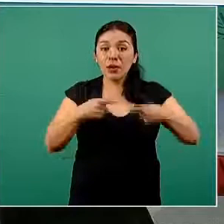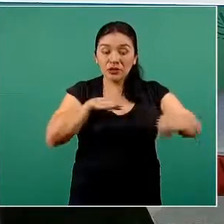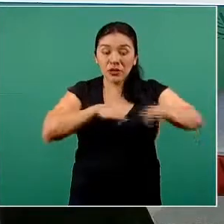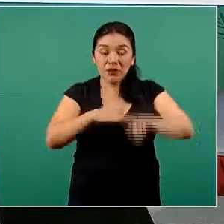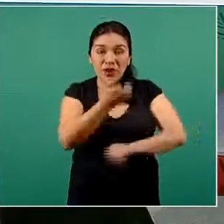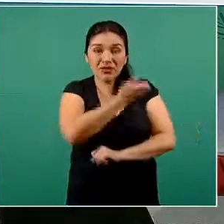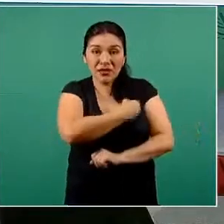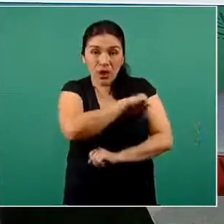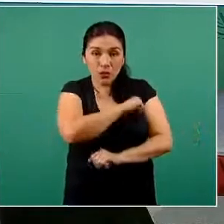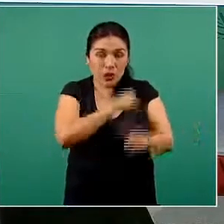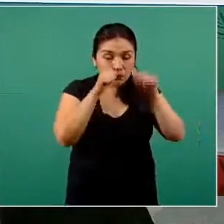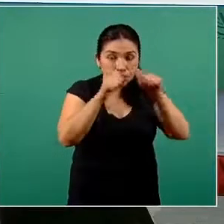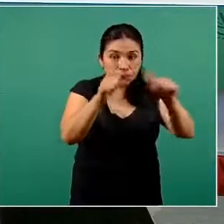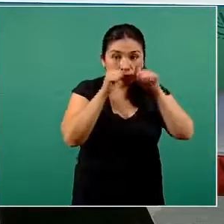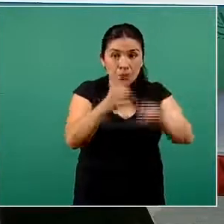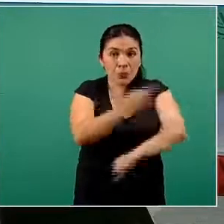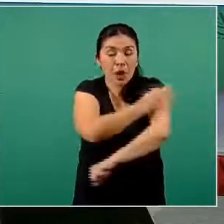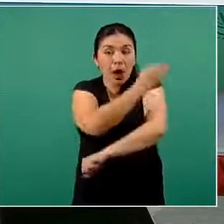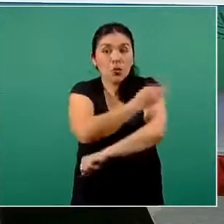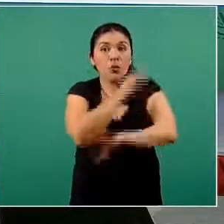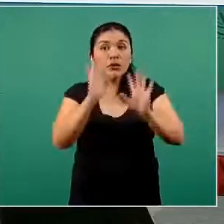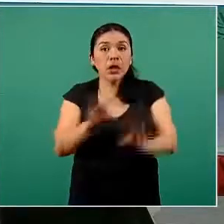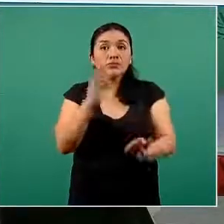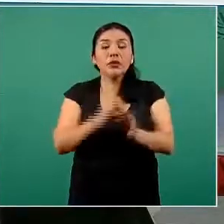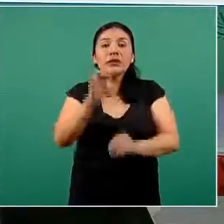salud tenemos una aplicación de